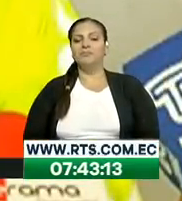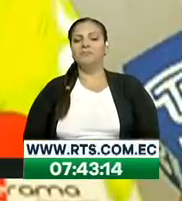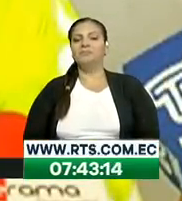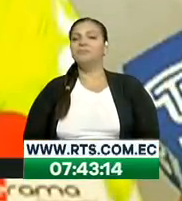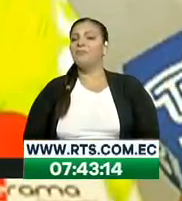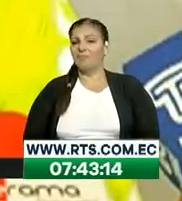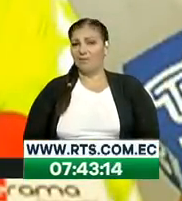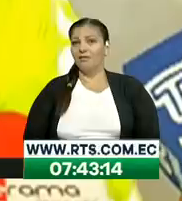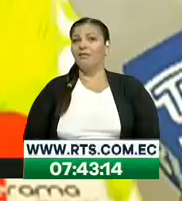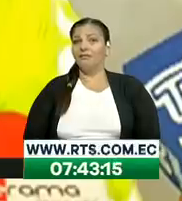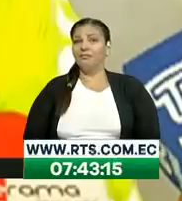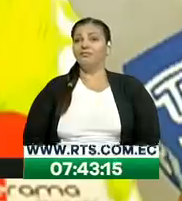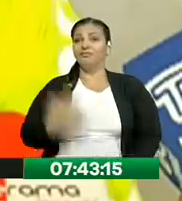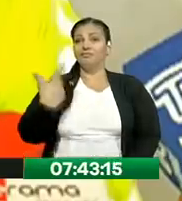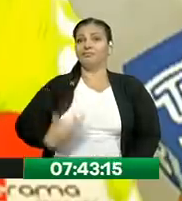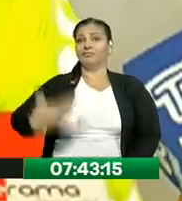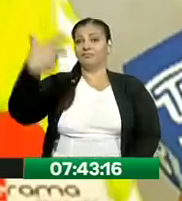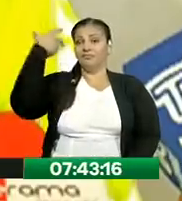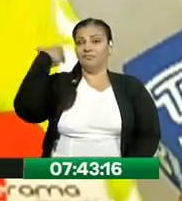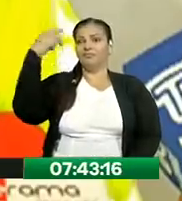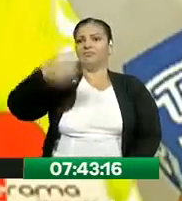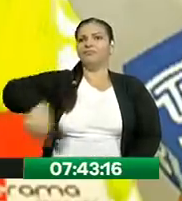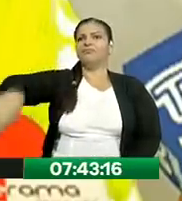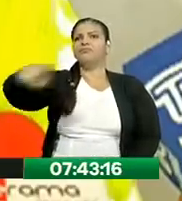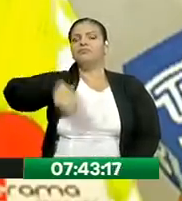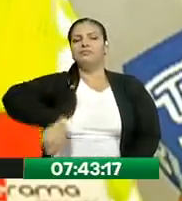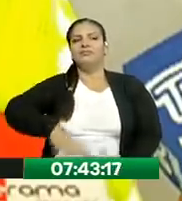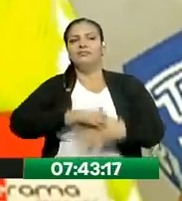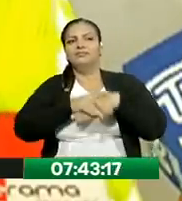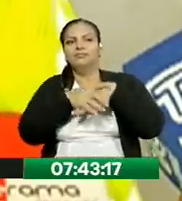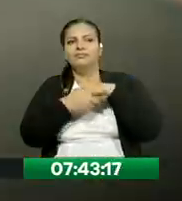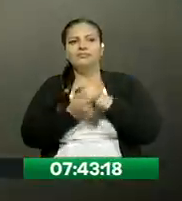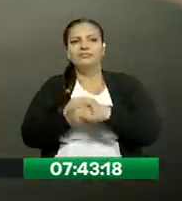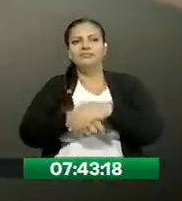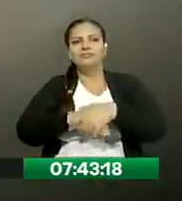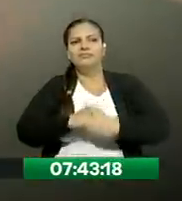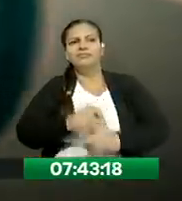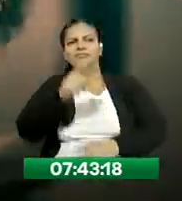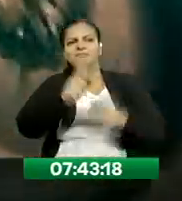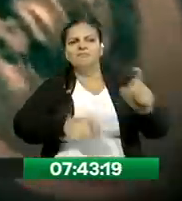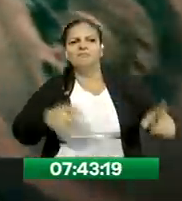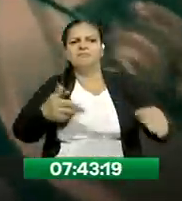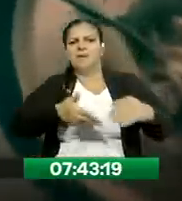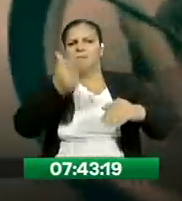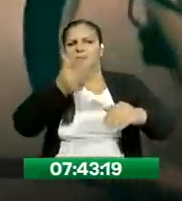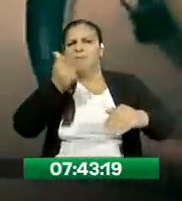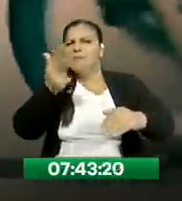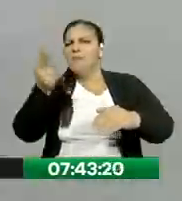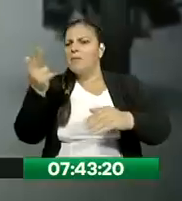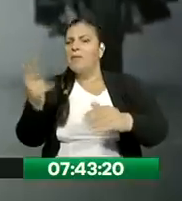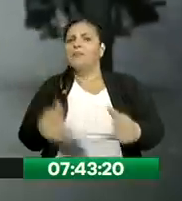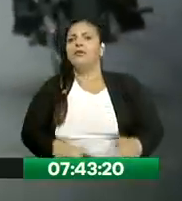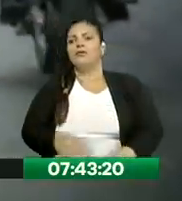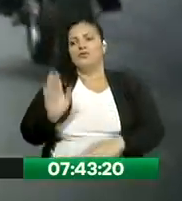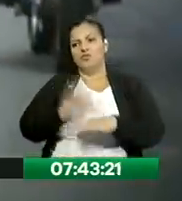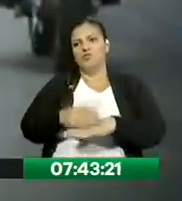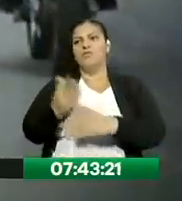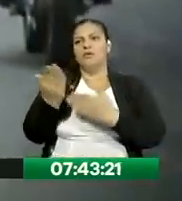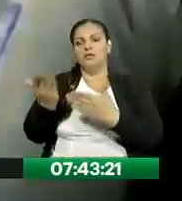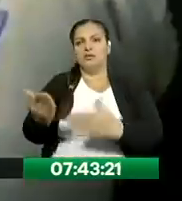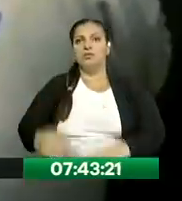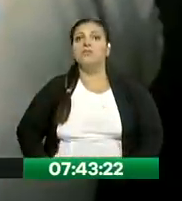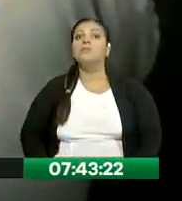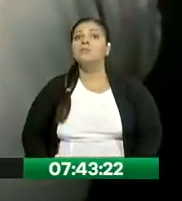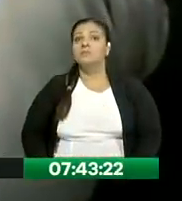años anteriores, justamente en el Triunfo, se dieron muertes violentas. Se presume que otros hombres y también mujeres estarían integrando